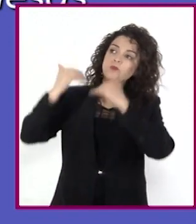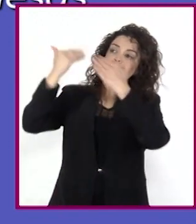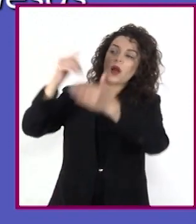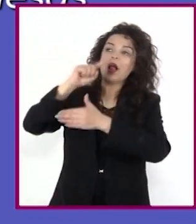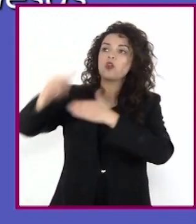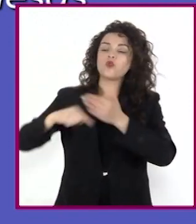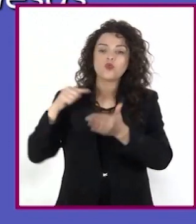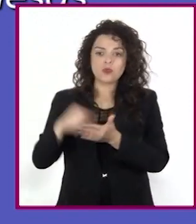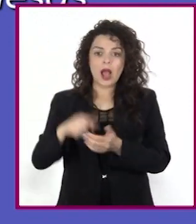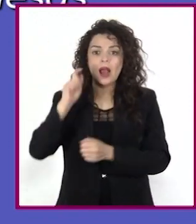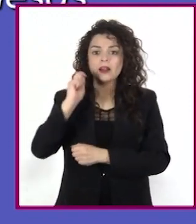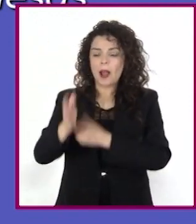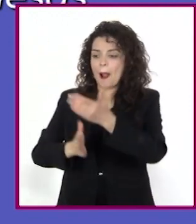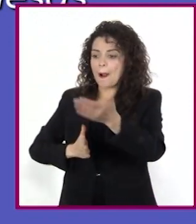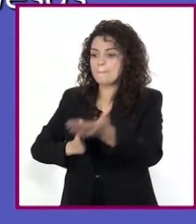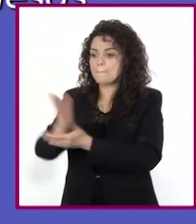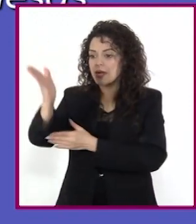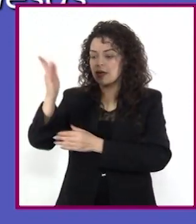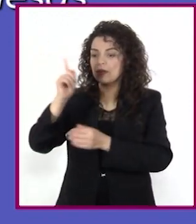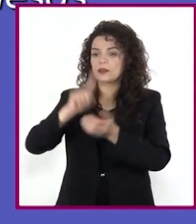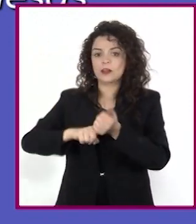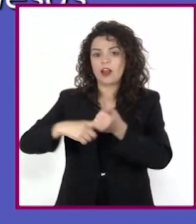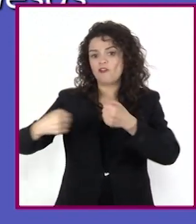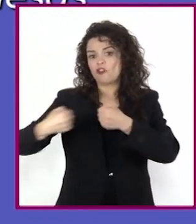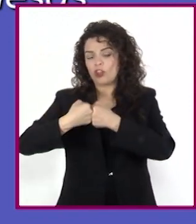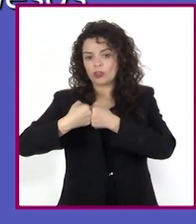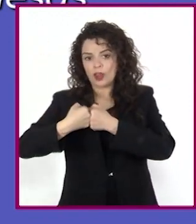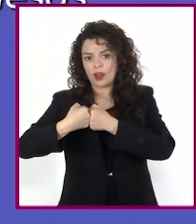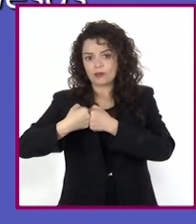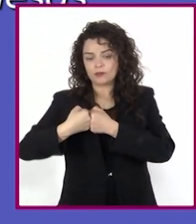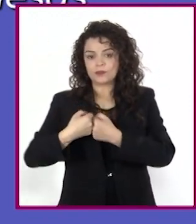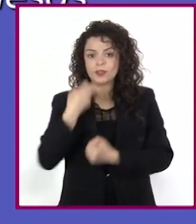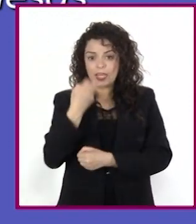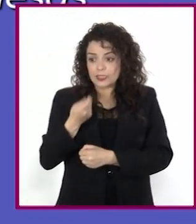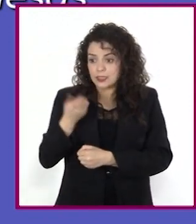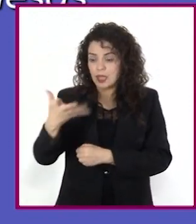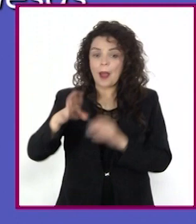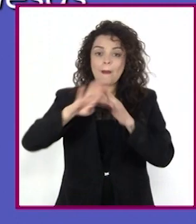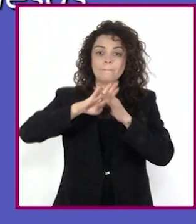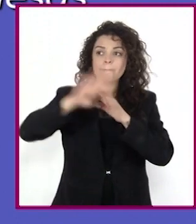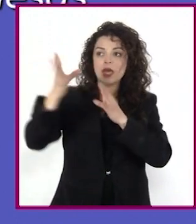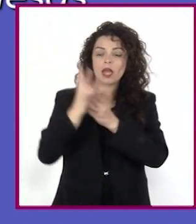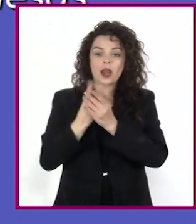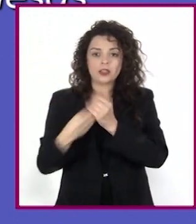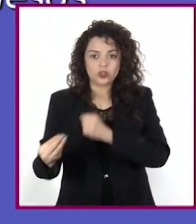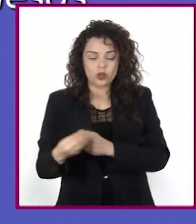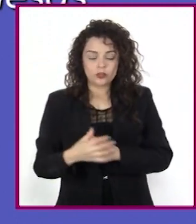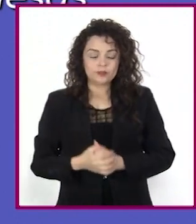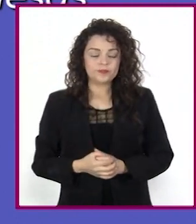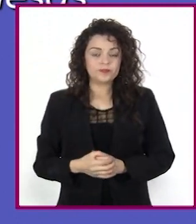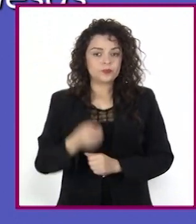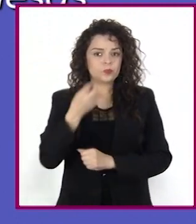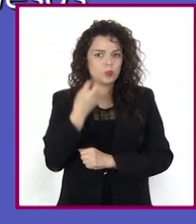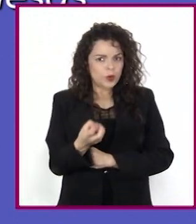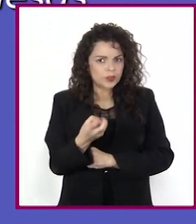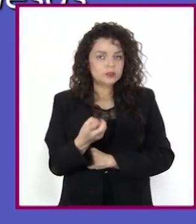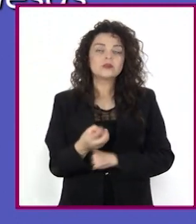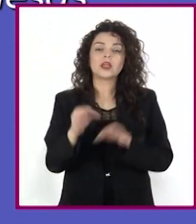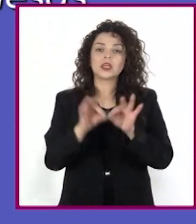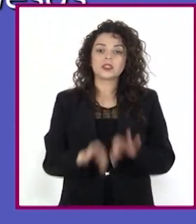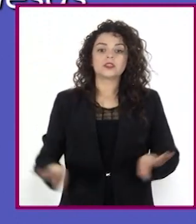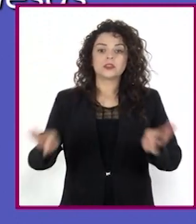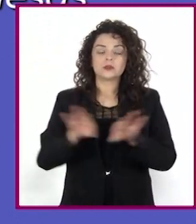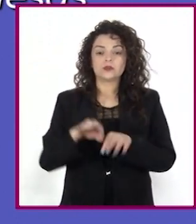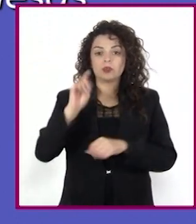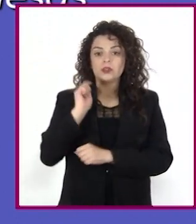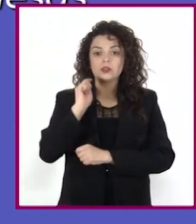atravesar los límites de una división geográfica, es decir, la migración. Por tanto, es conveniente delimitar los desplazamientos